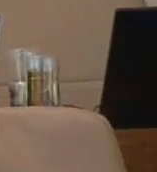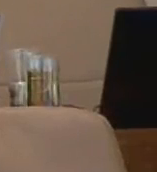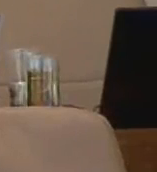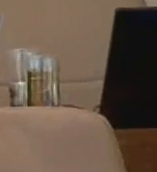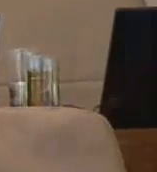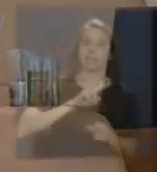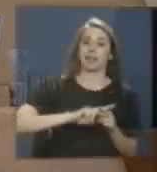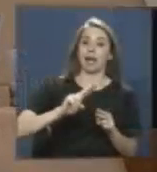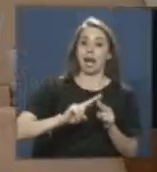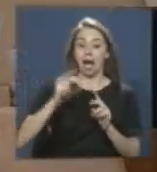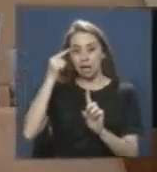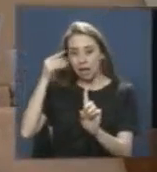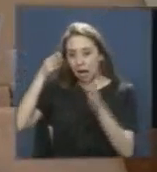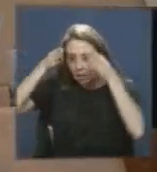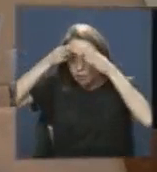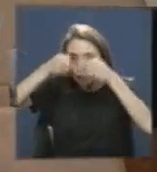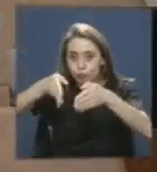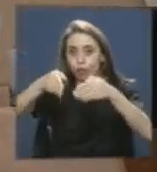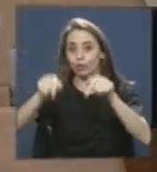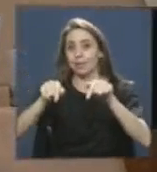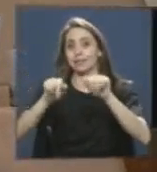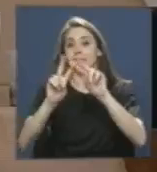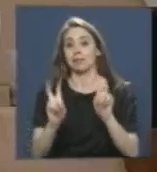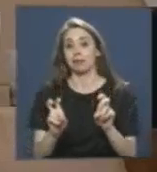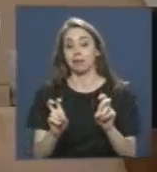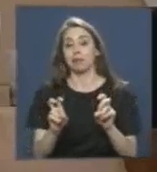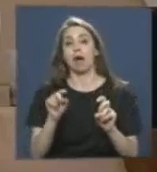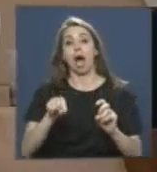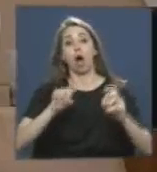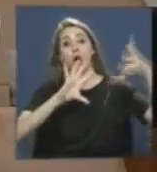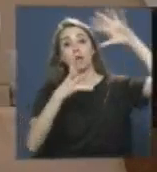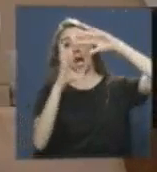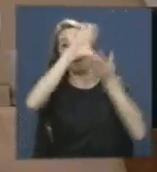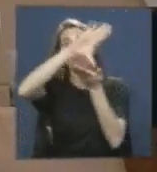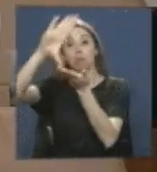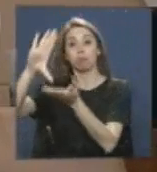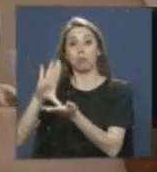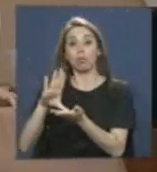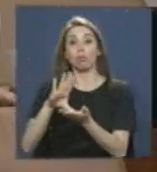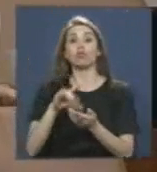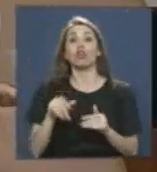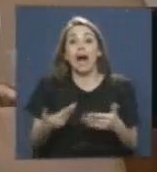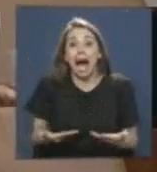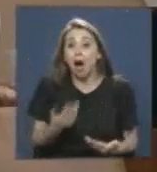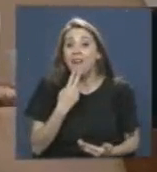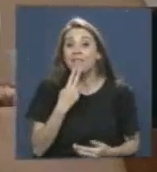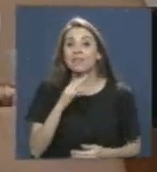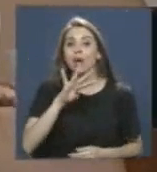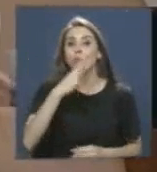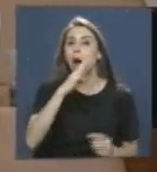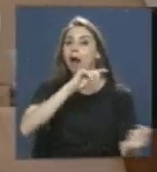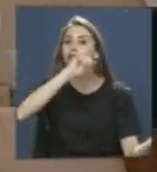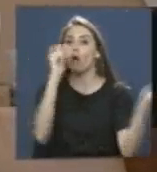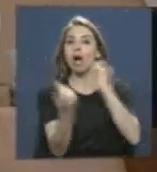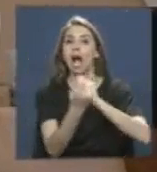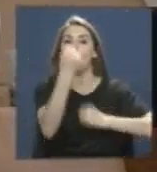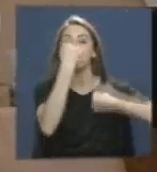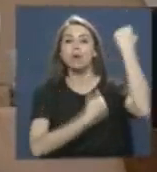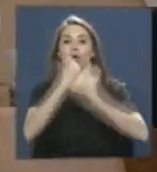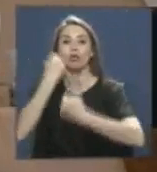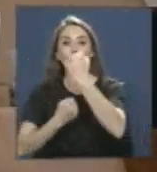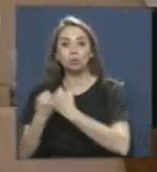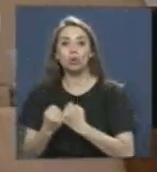un acento en este frente. El mundo vive hoy la cuarta revolución industrial, que tiene como protagonistas